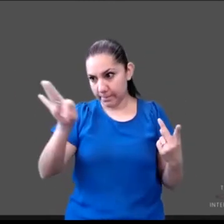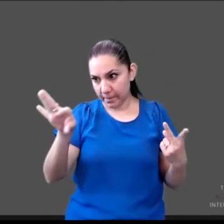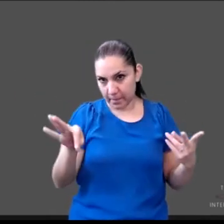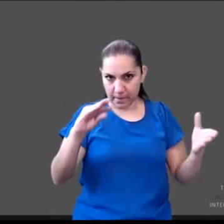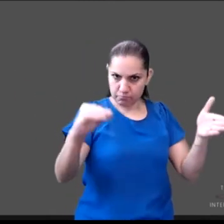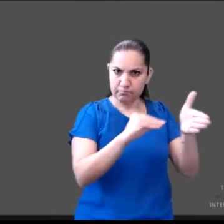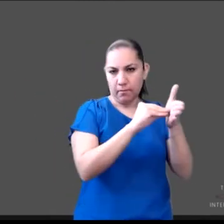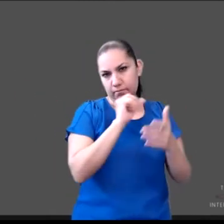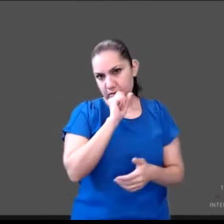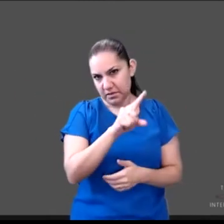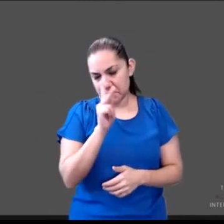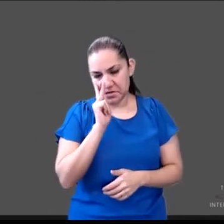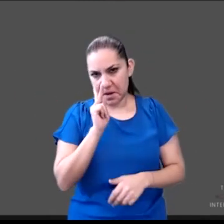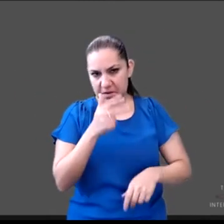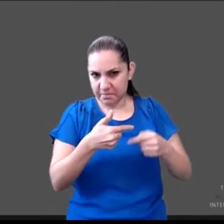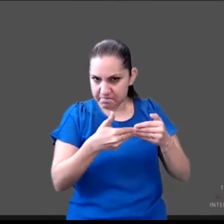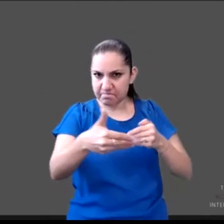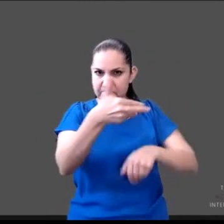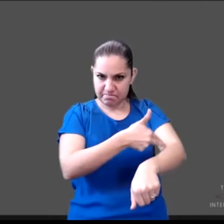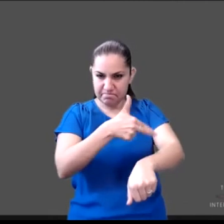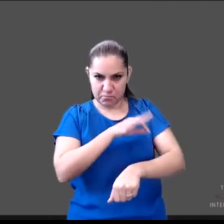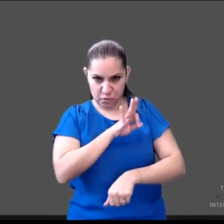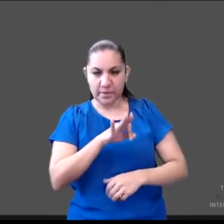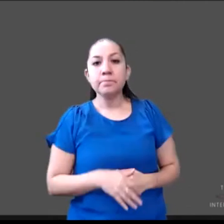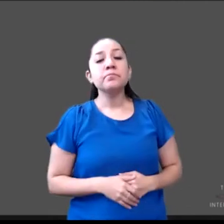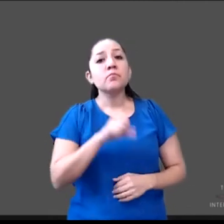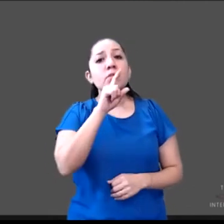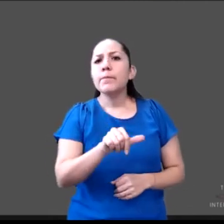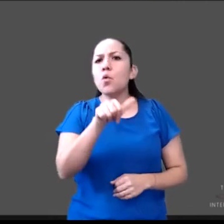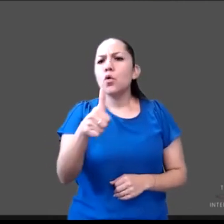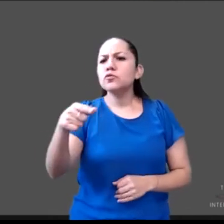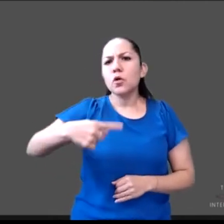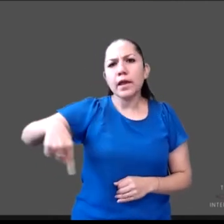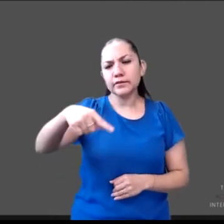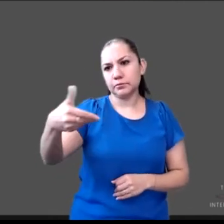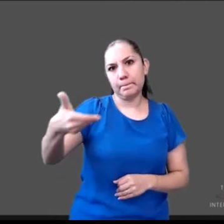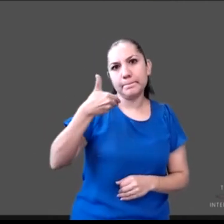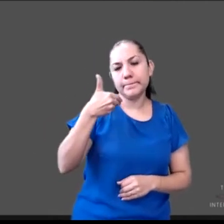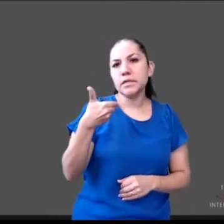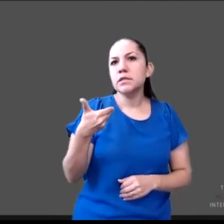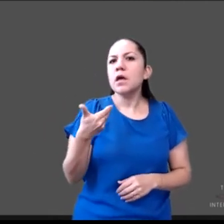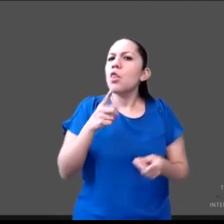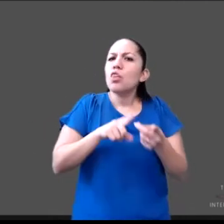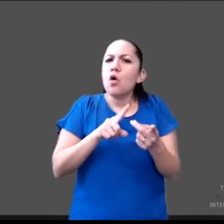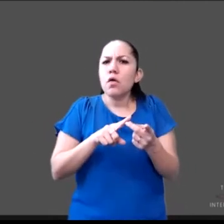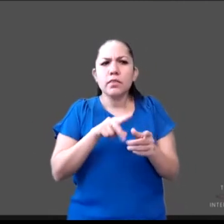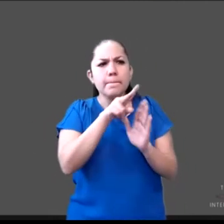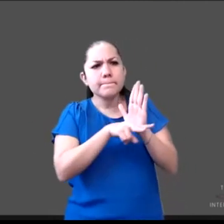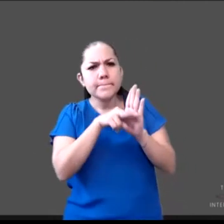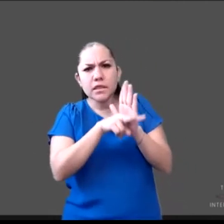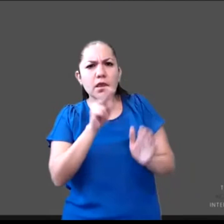preguntan en dónde podemos ver los videos completos de las intervenciones que hemos visto. Esos están en la